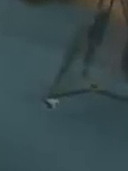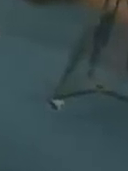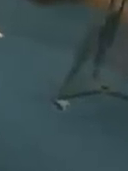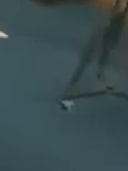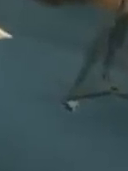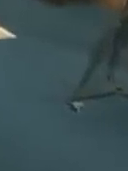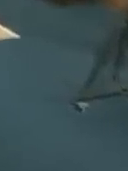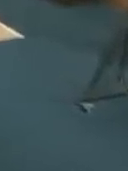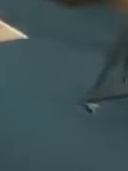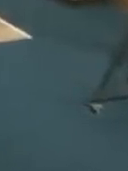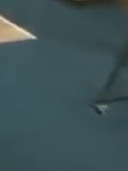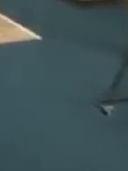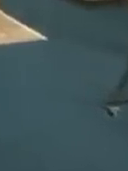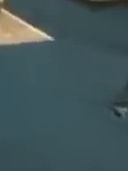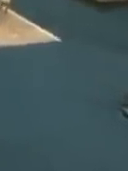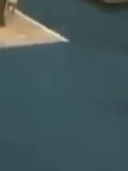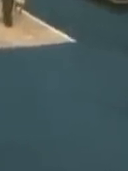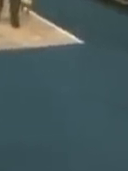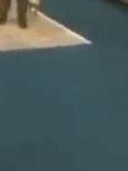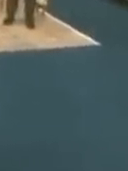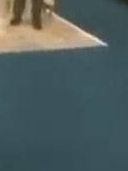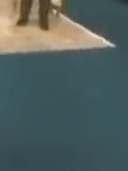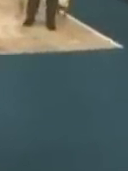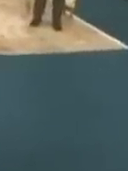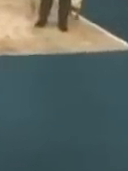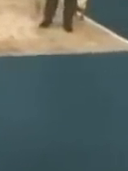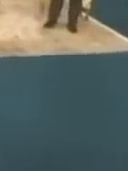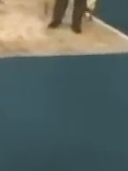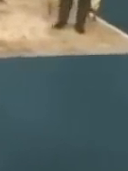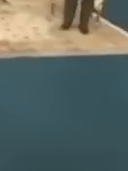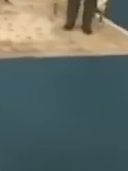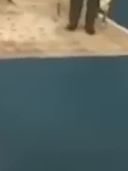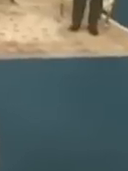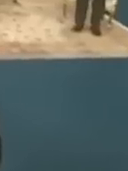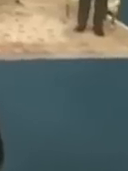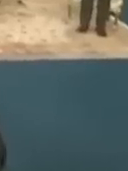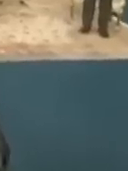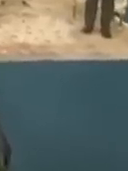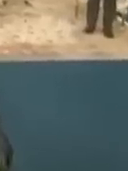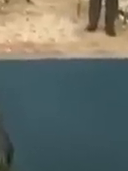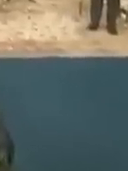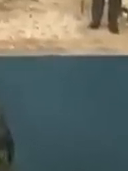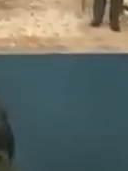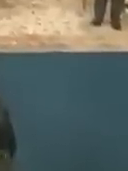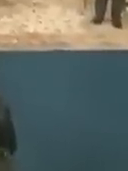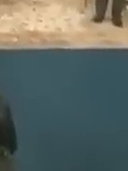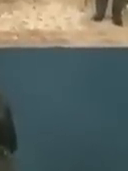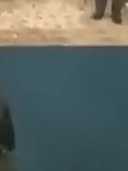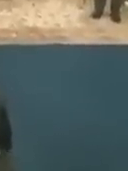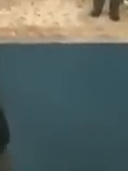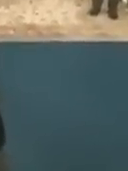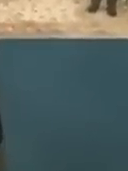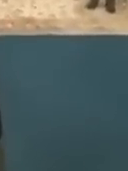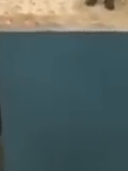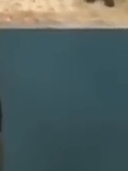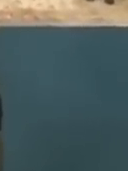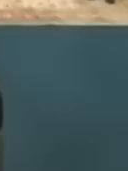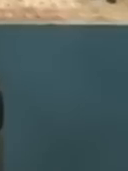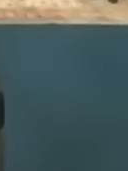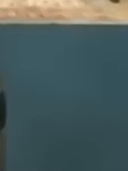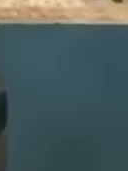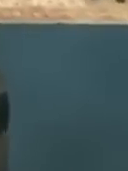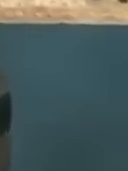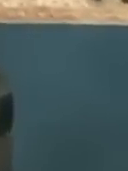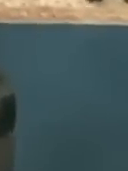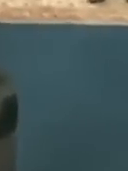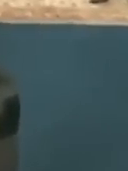muy cordialmente a una presentación musical que se llevará a cabo a las afueras del Salón Simón Bolívar del Palacio de Miraflores. A 5 años